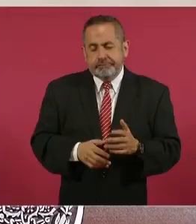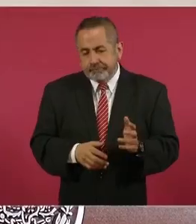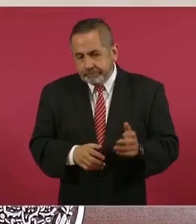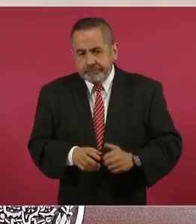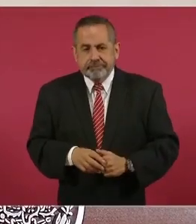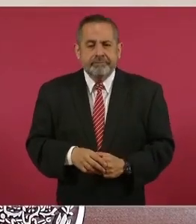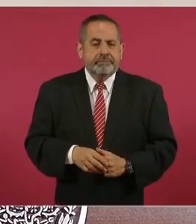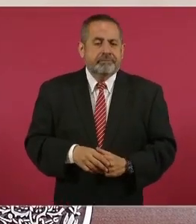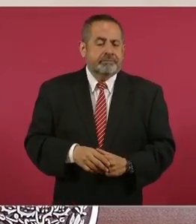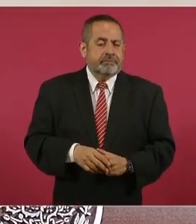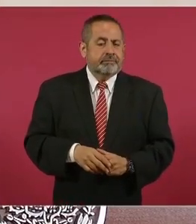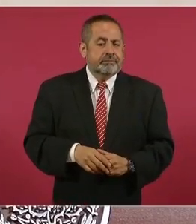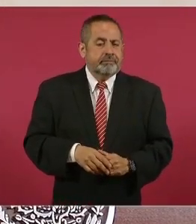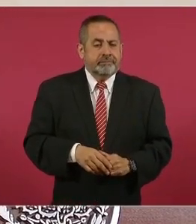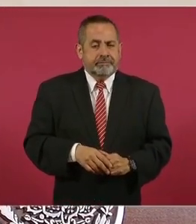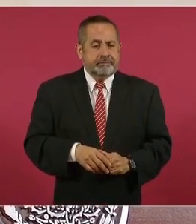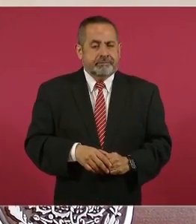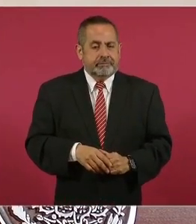supuestamente